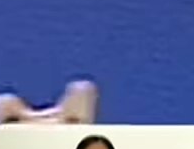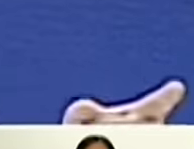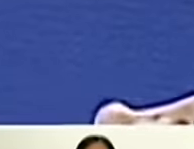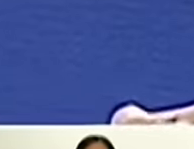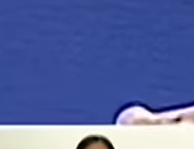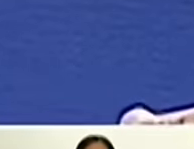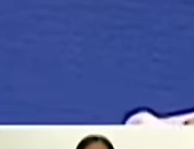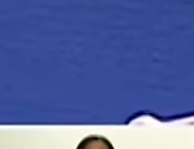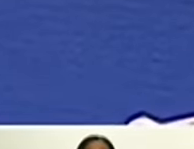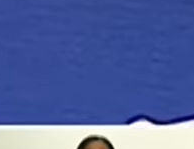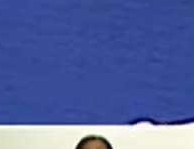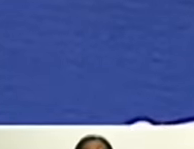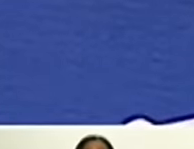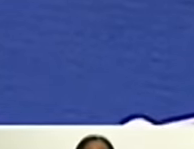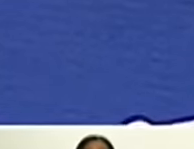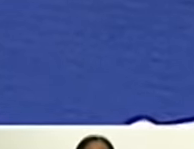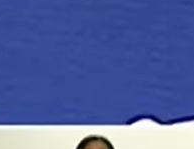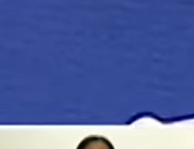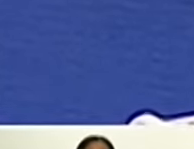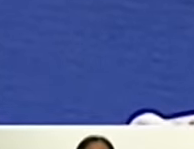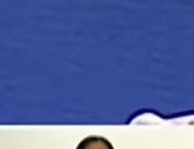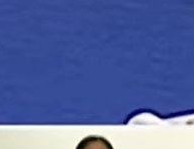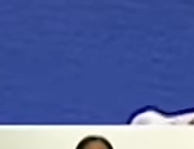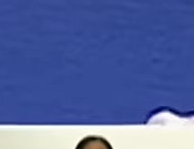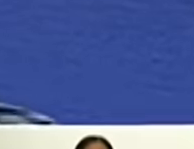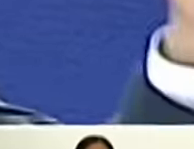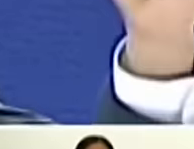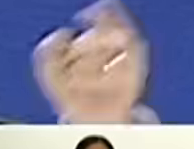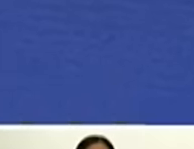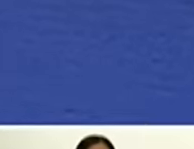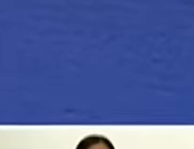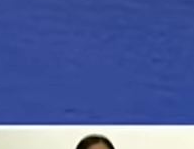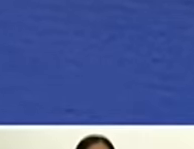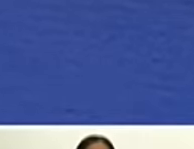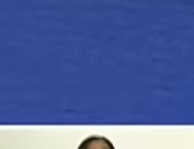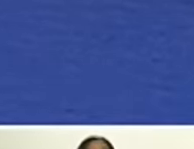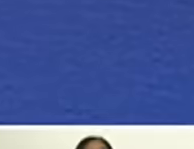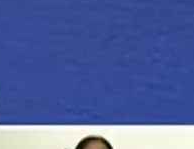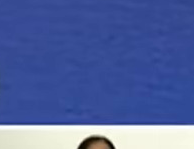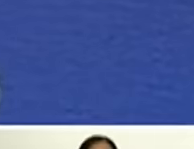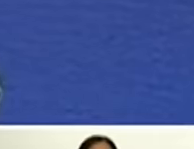Y en la historiografía se hace referencia como la Gran Colombia,